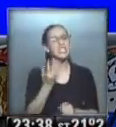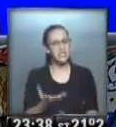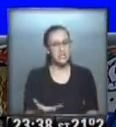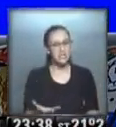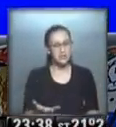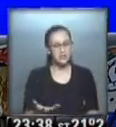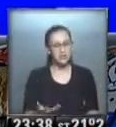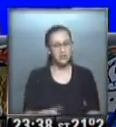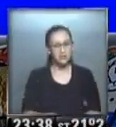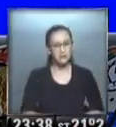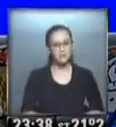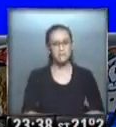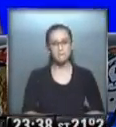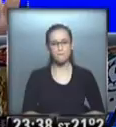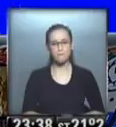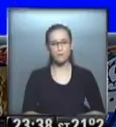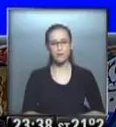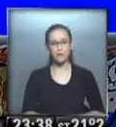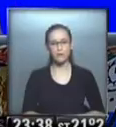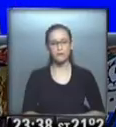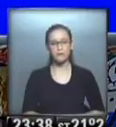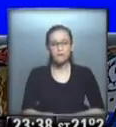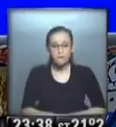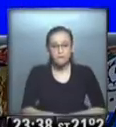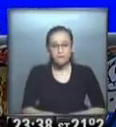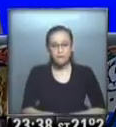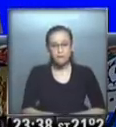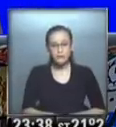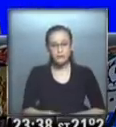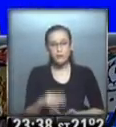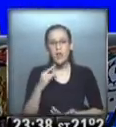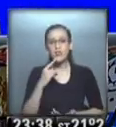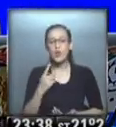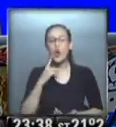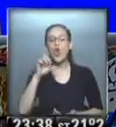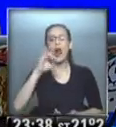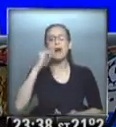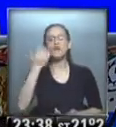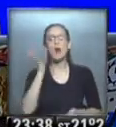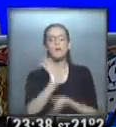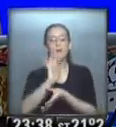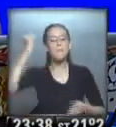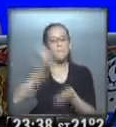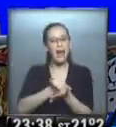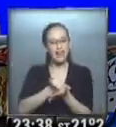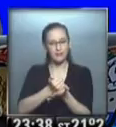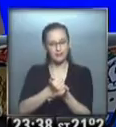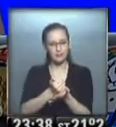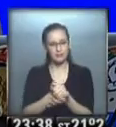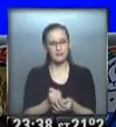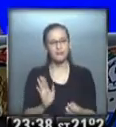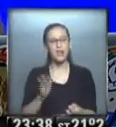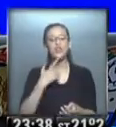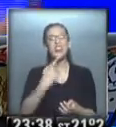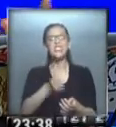anuncia, o sea, se como que se comercializa o se anuncia como la marca. Entonces, cuando te anuncian quiénes